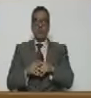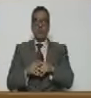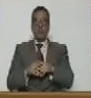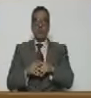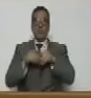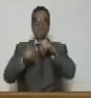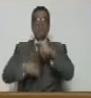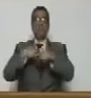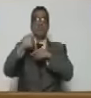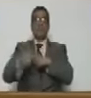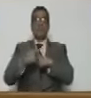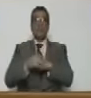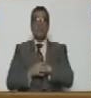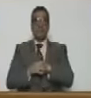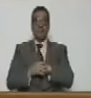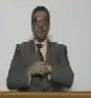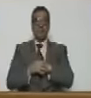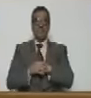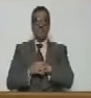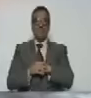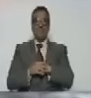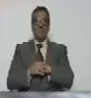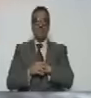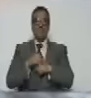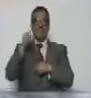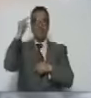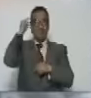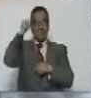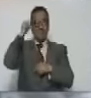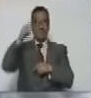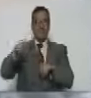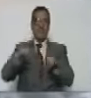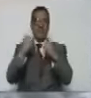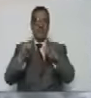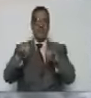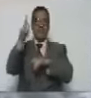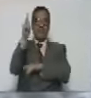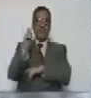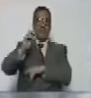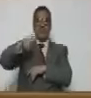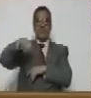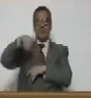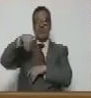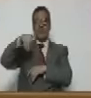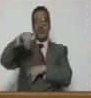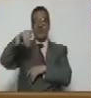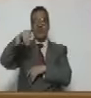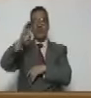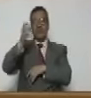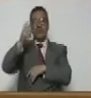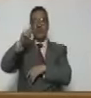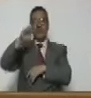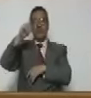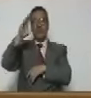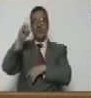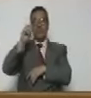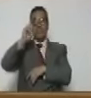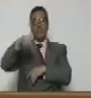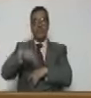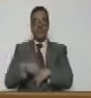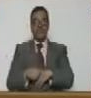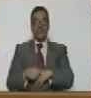Y mañana, mañana, es el cumpleaños del diputado Pedro Carreño. Pido un aplauso también.